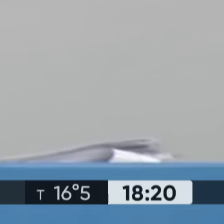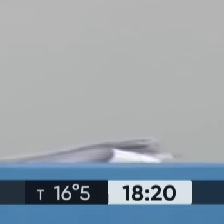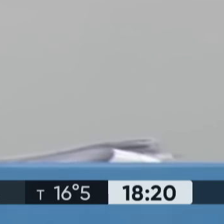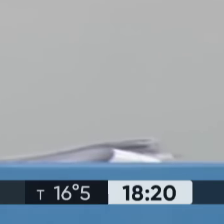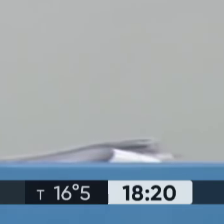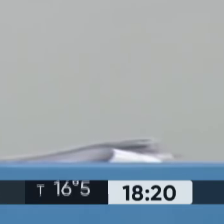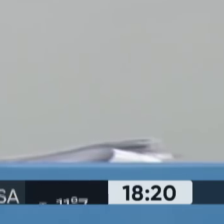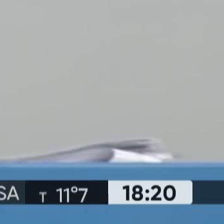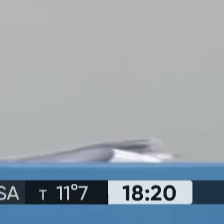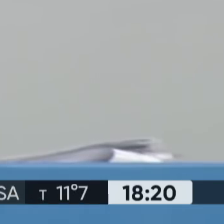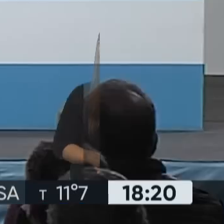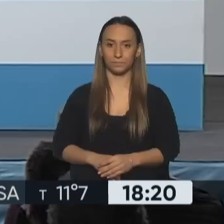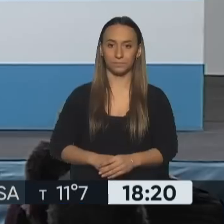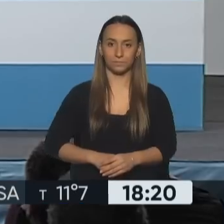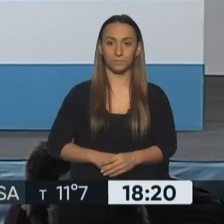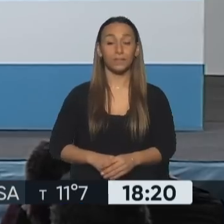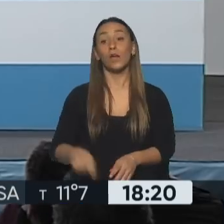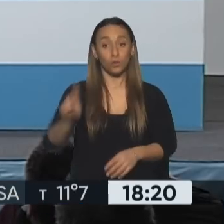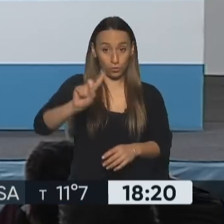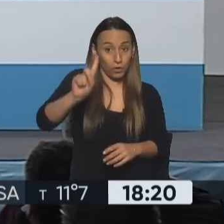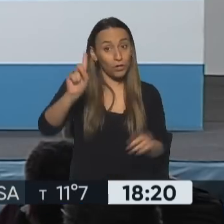90. No.